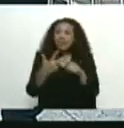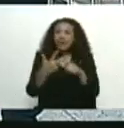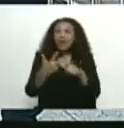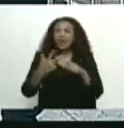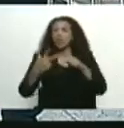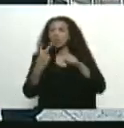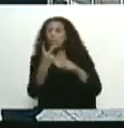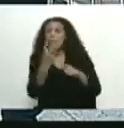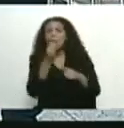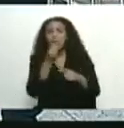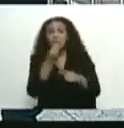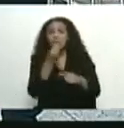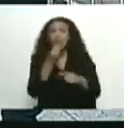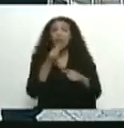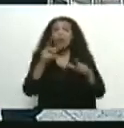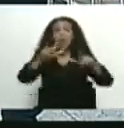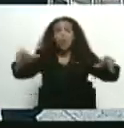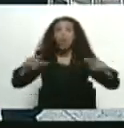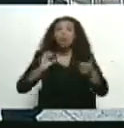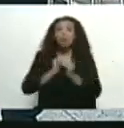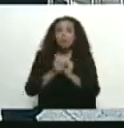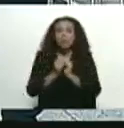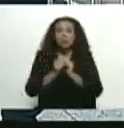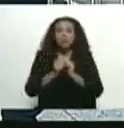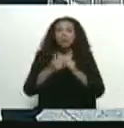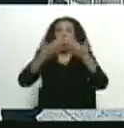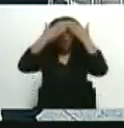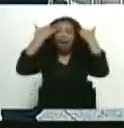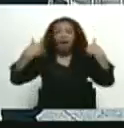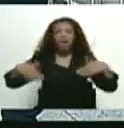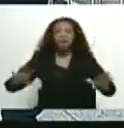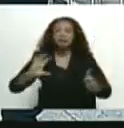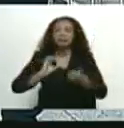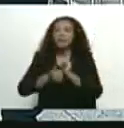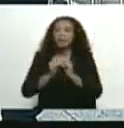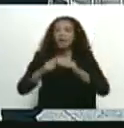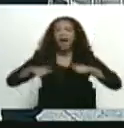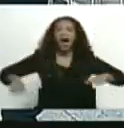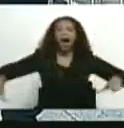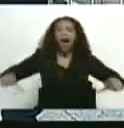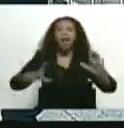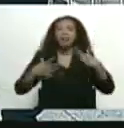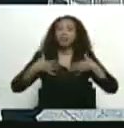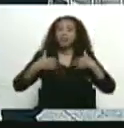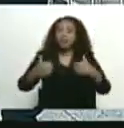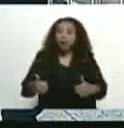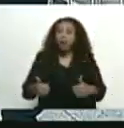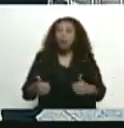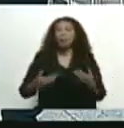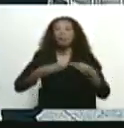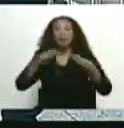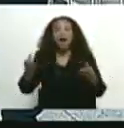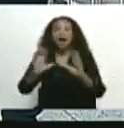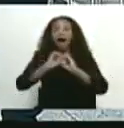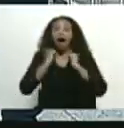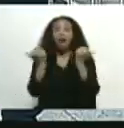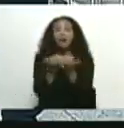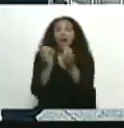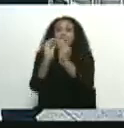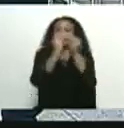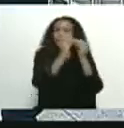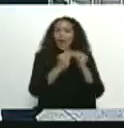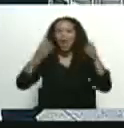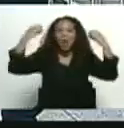dos comedores, villa deportiva, cancha deportiva, áreas de salud. Estamos entregando todas las aulas recuperadas,